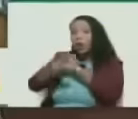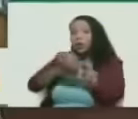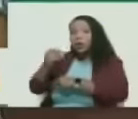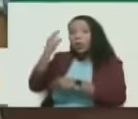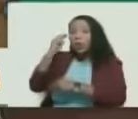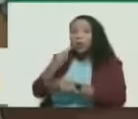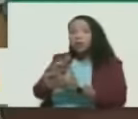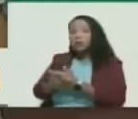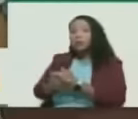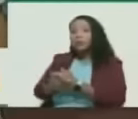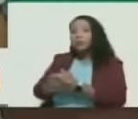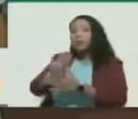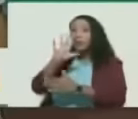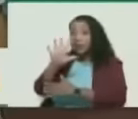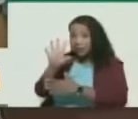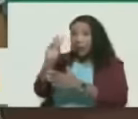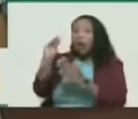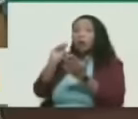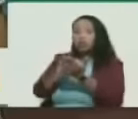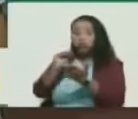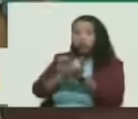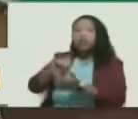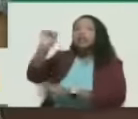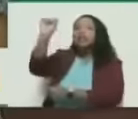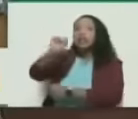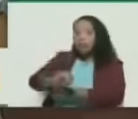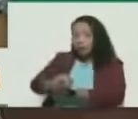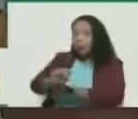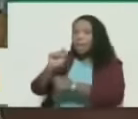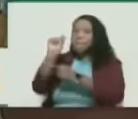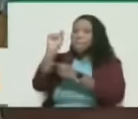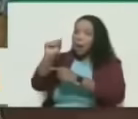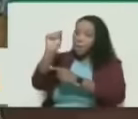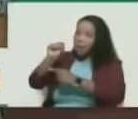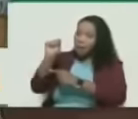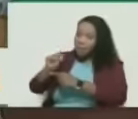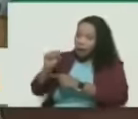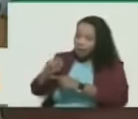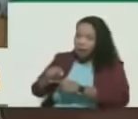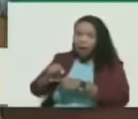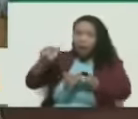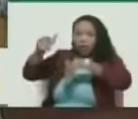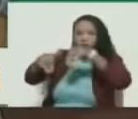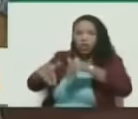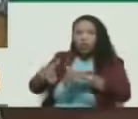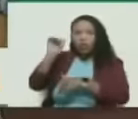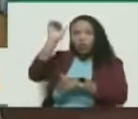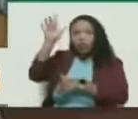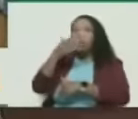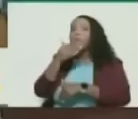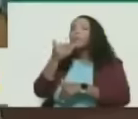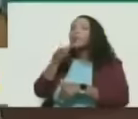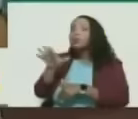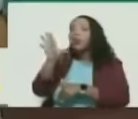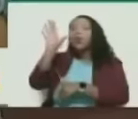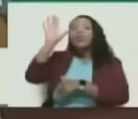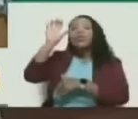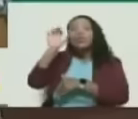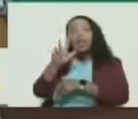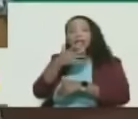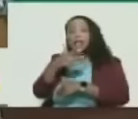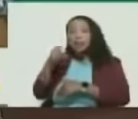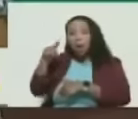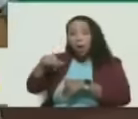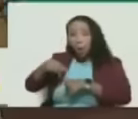que 5 veces sí a la patria, a Venezuela, que nos une a todas y a todos. Estos son los primeros 10 días de campaña que